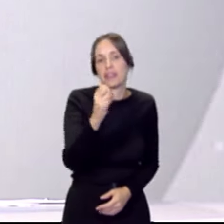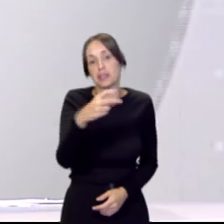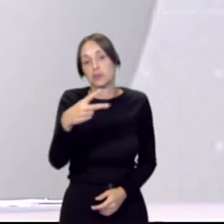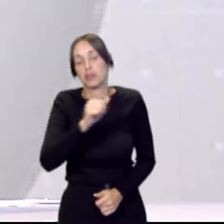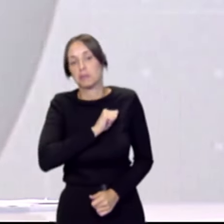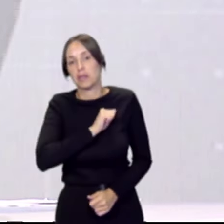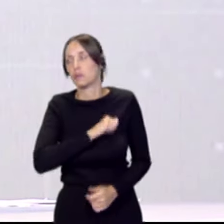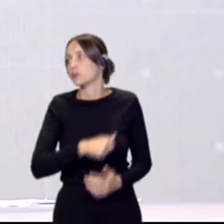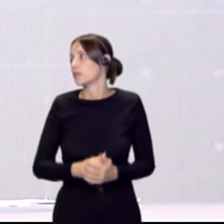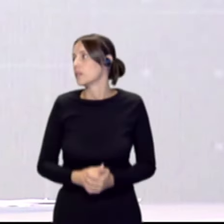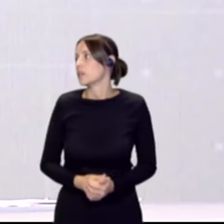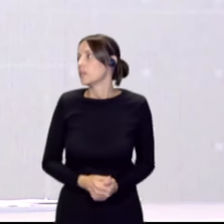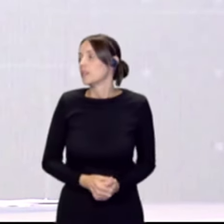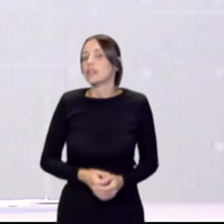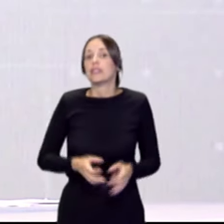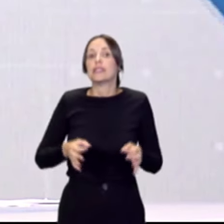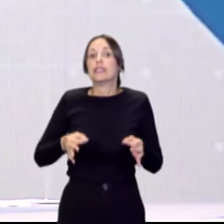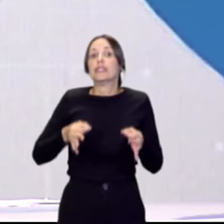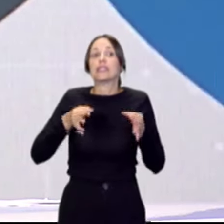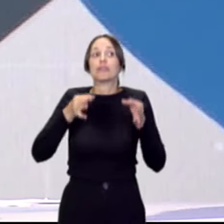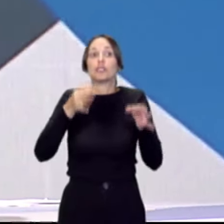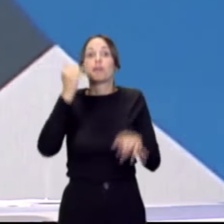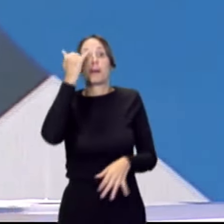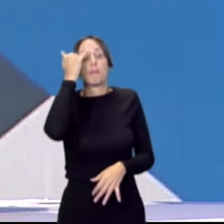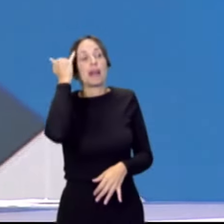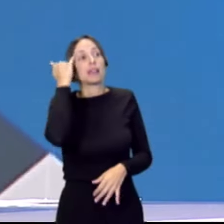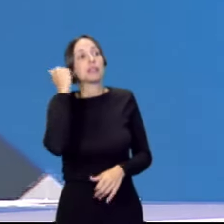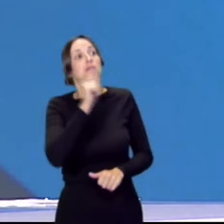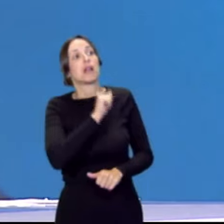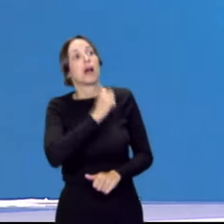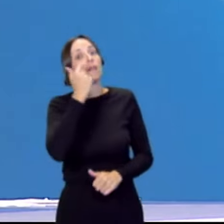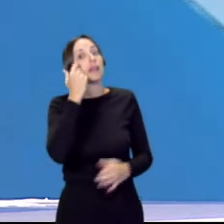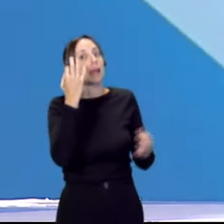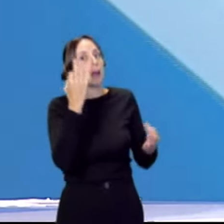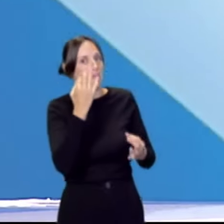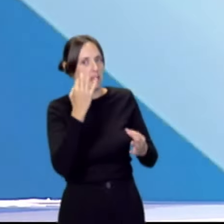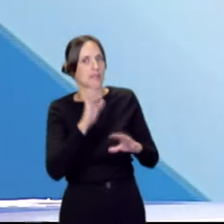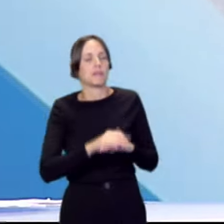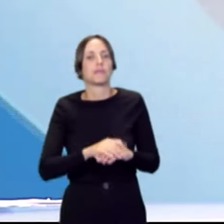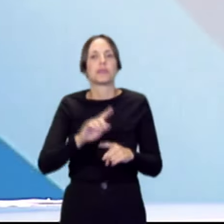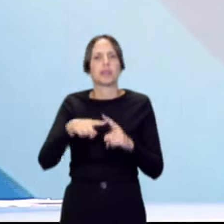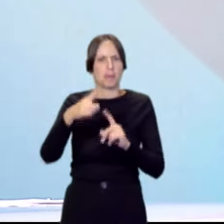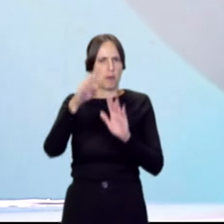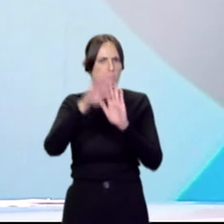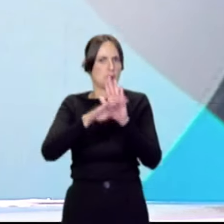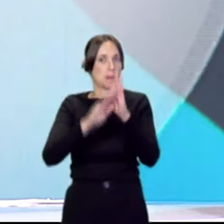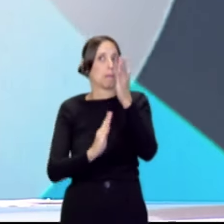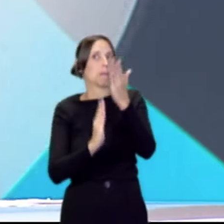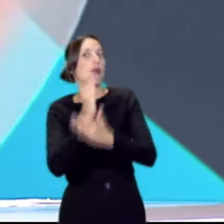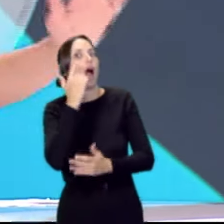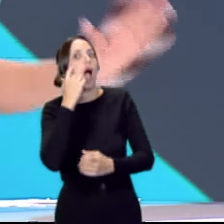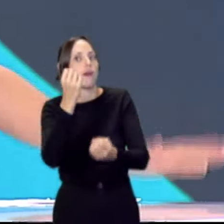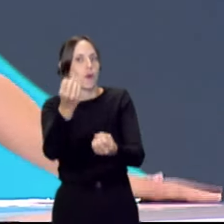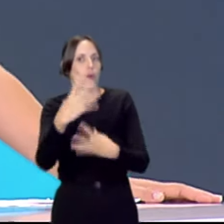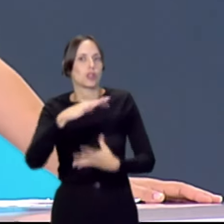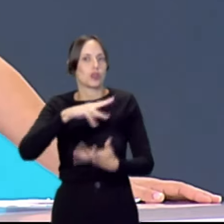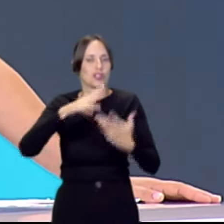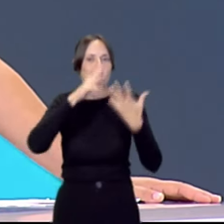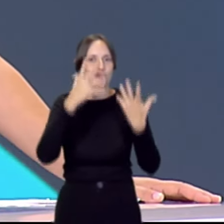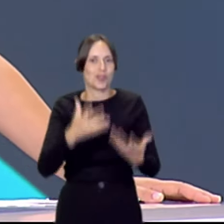Bueno, pues como siempre, María, pendiente de lo que ocurre. Enseguida interrumpimos nosotros nuestro programa para que ella nos dé la última hora. Vamos a cambiar de